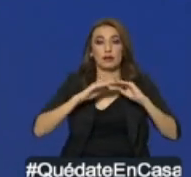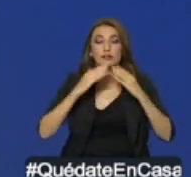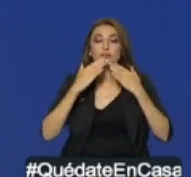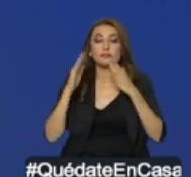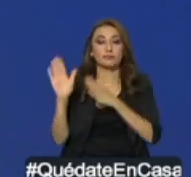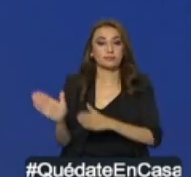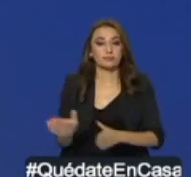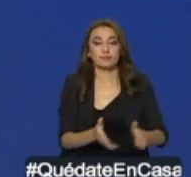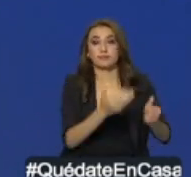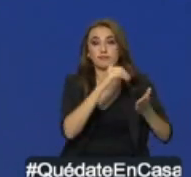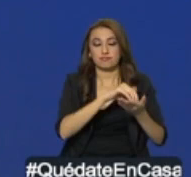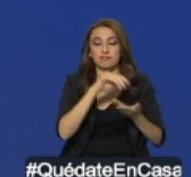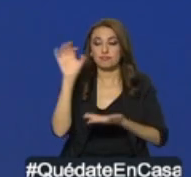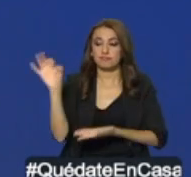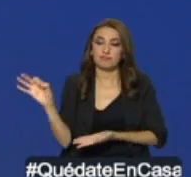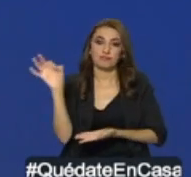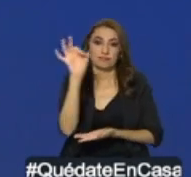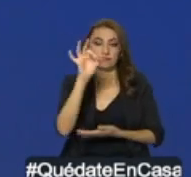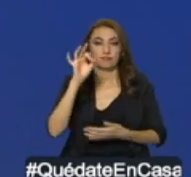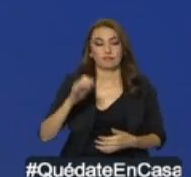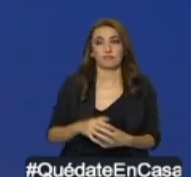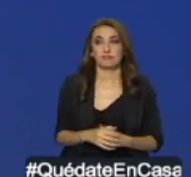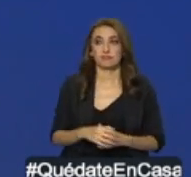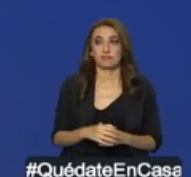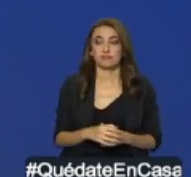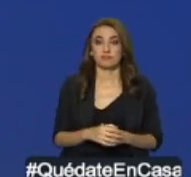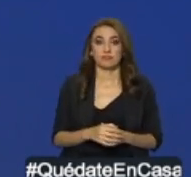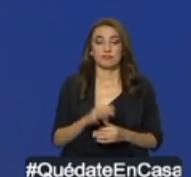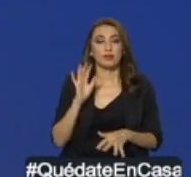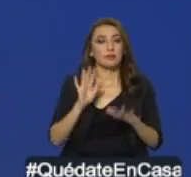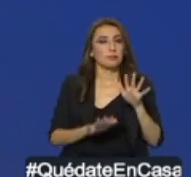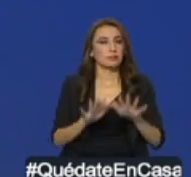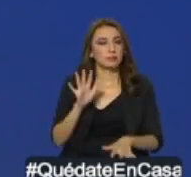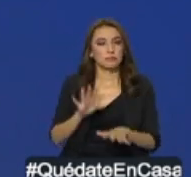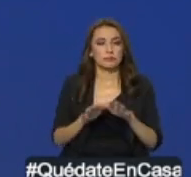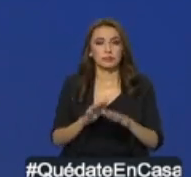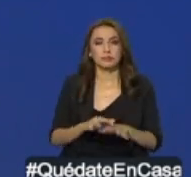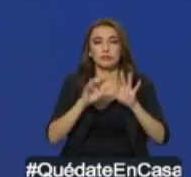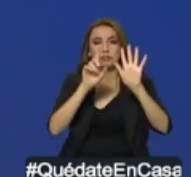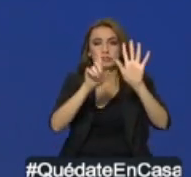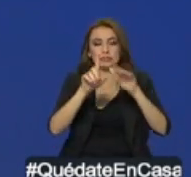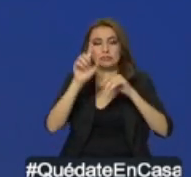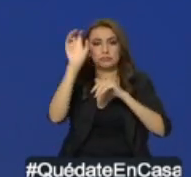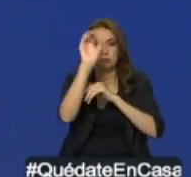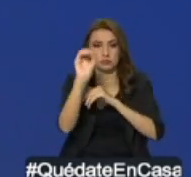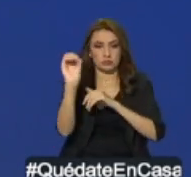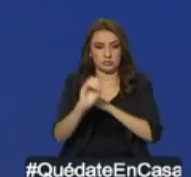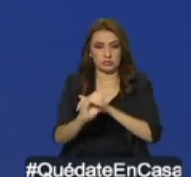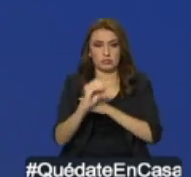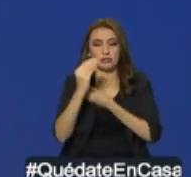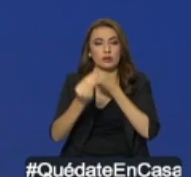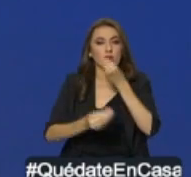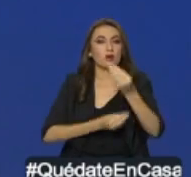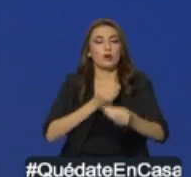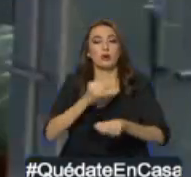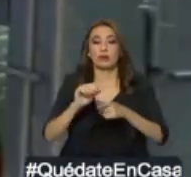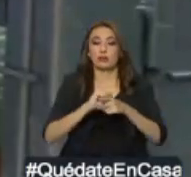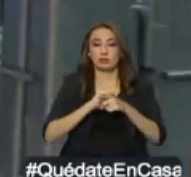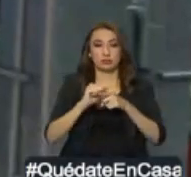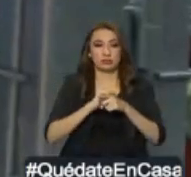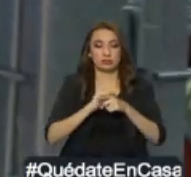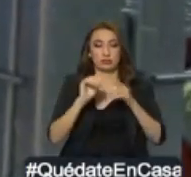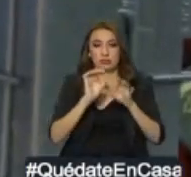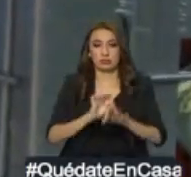muestra representativa en la población en aproximadamente un 6% de la población del ecuador se aplicará una encuesta